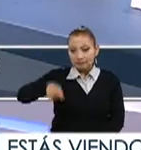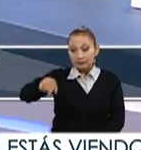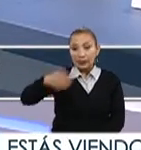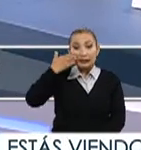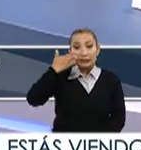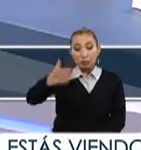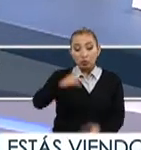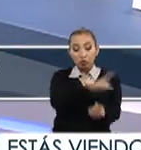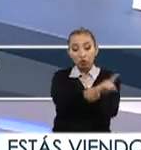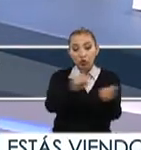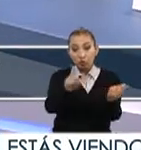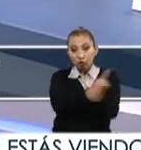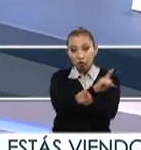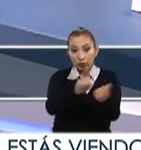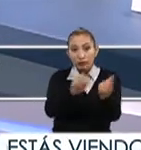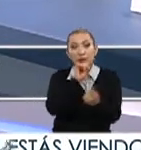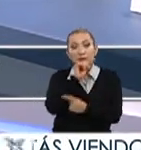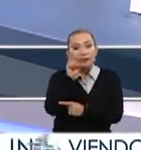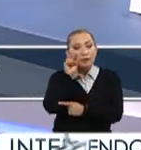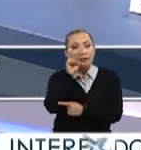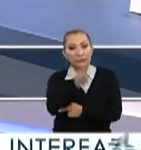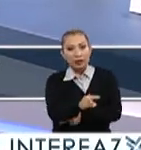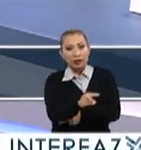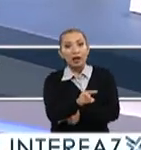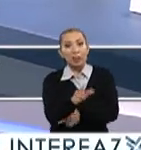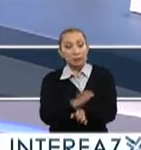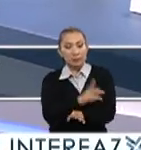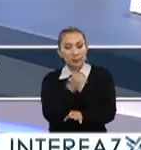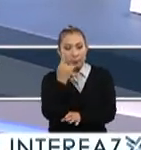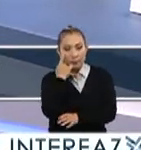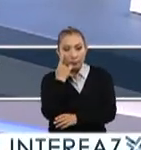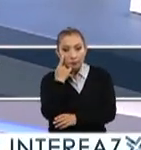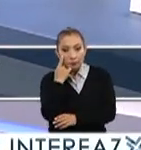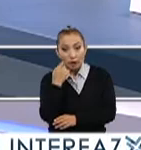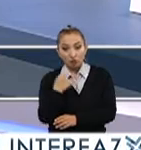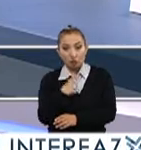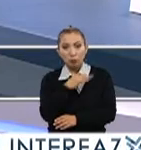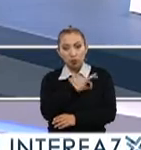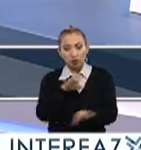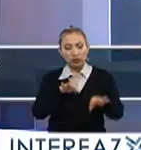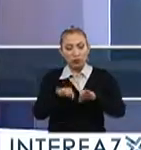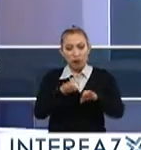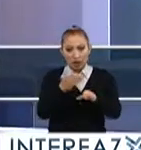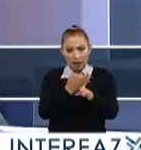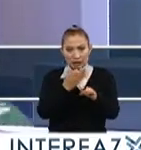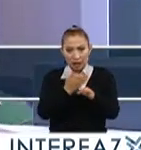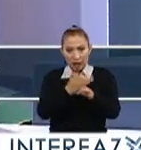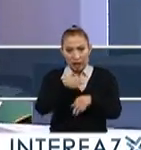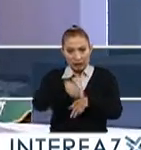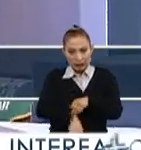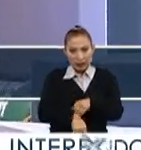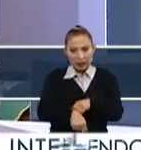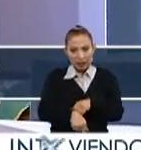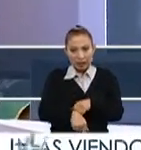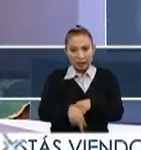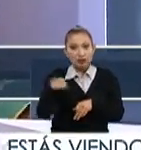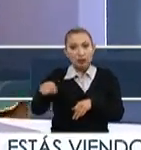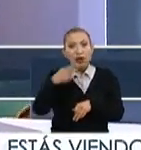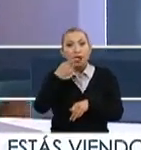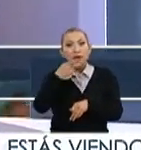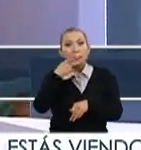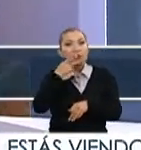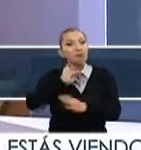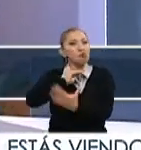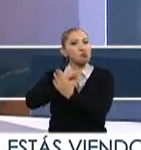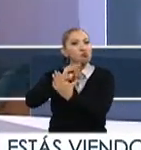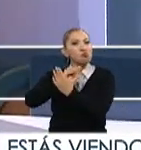la etapa de la socialización también se ve eso. ¿Por qué? Porque yo puedo estar trabajando ahorita con mi perrito aquí y usted le puede hablar y